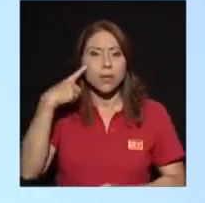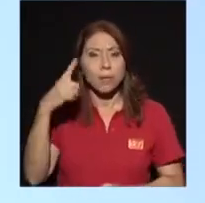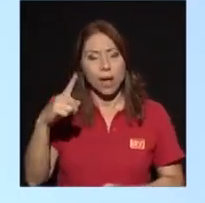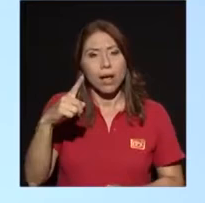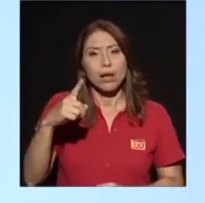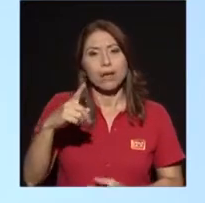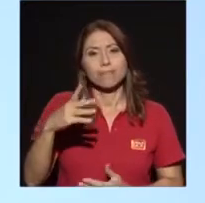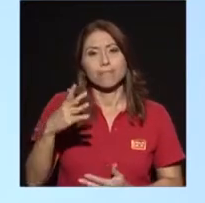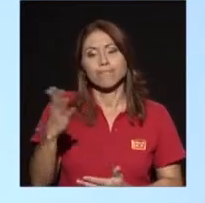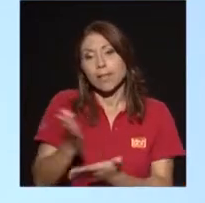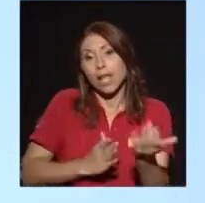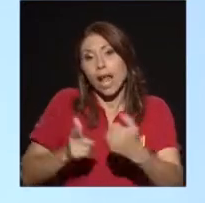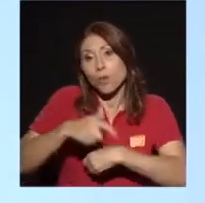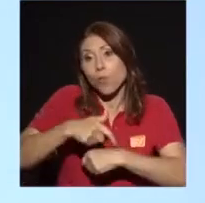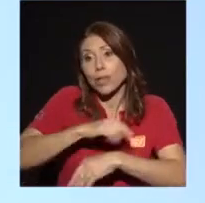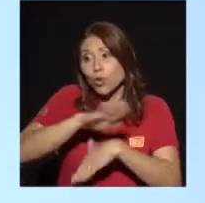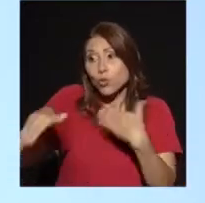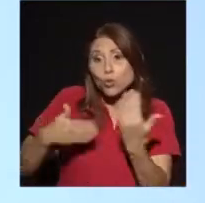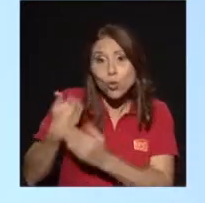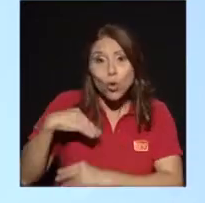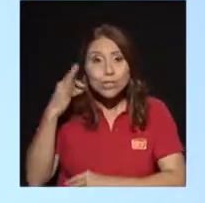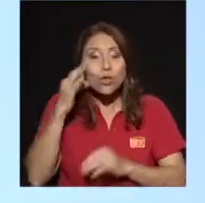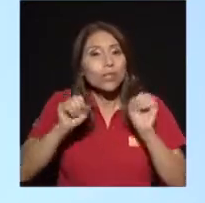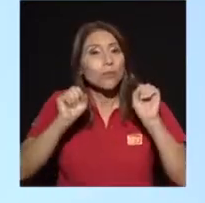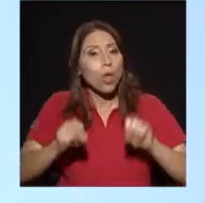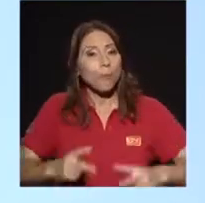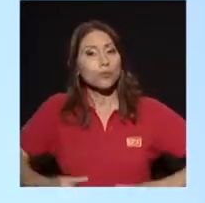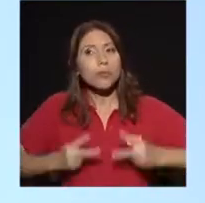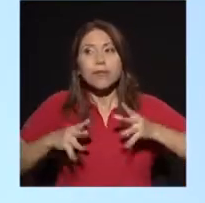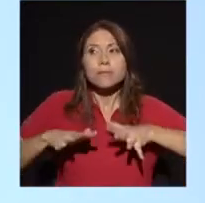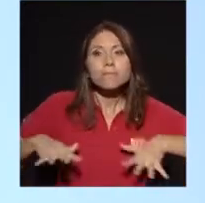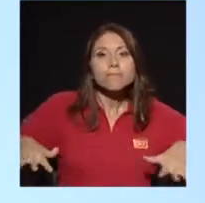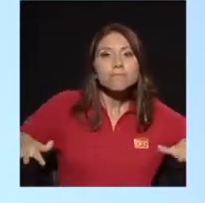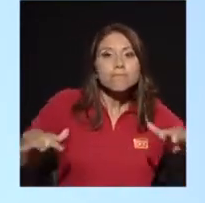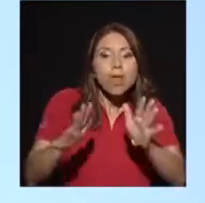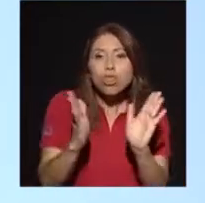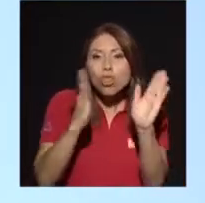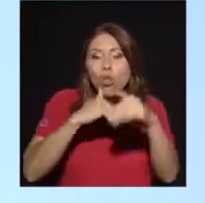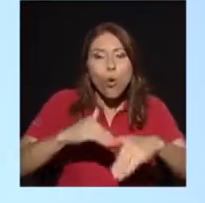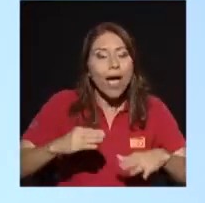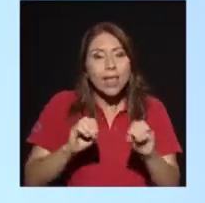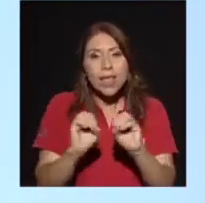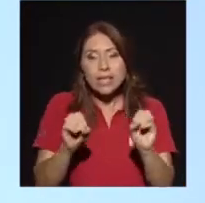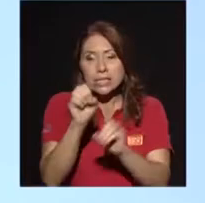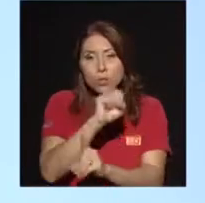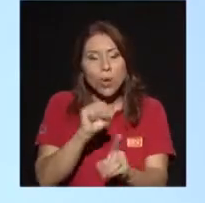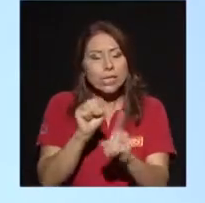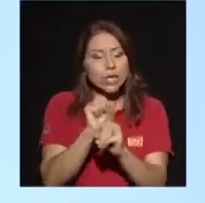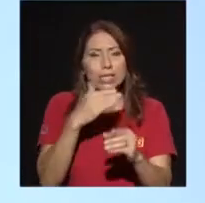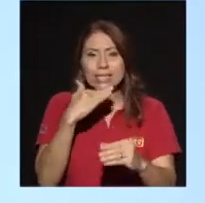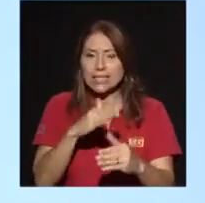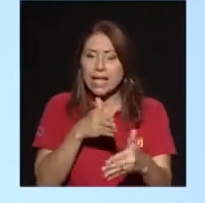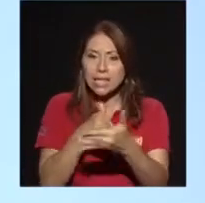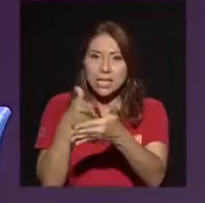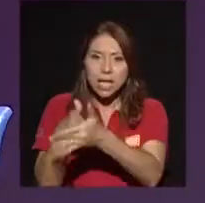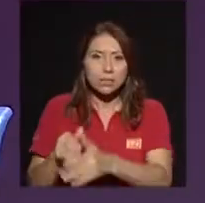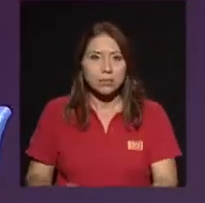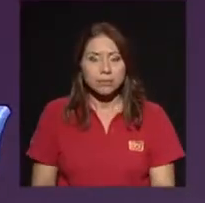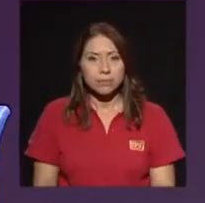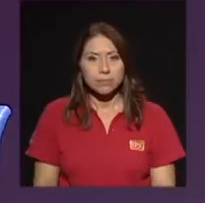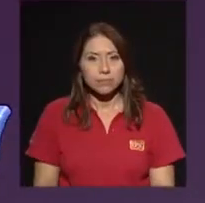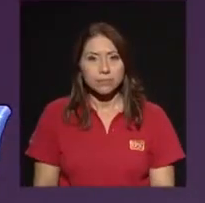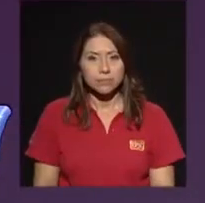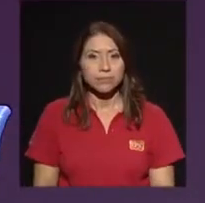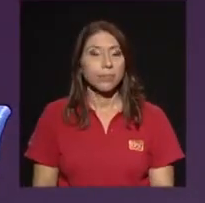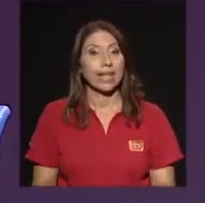en algún momento, ¿verdad?, todas y todos podamos vivir en un entorno en el que no existan este tipo de dinámicas tan dañinas. Ahorita,